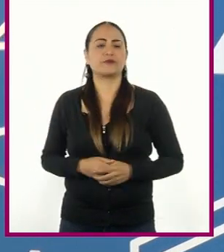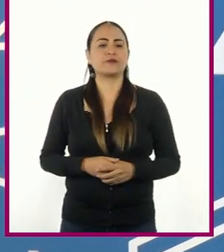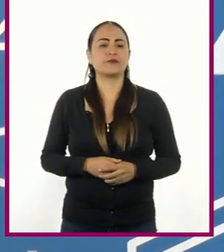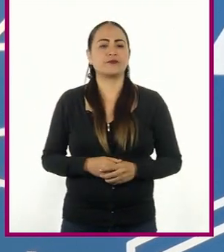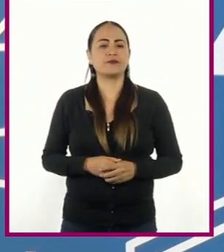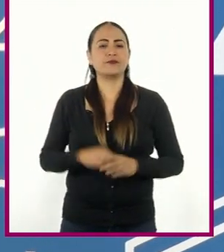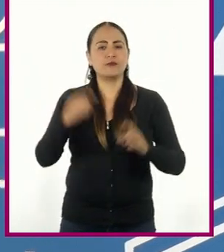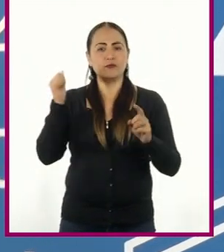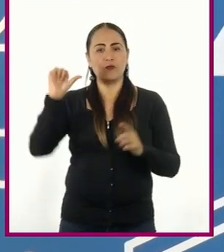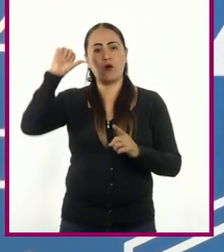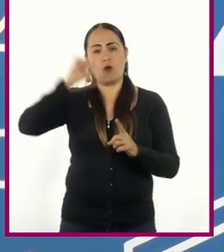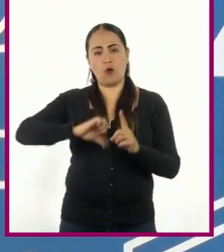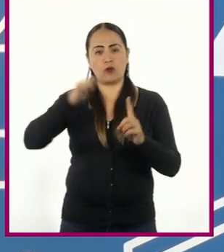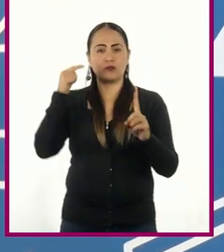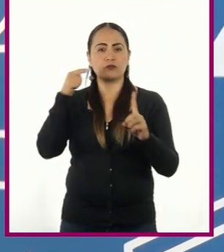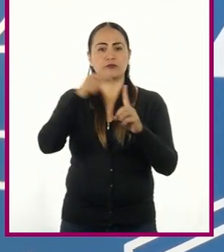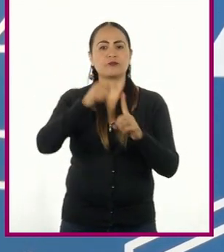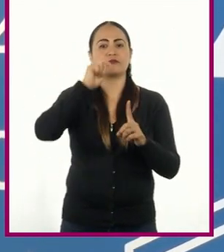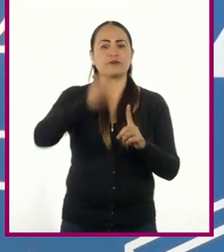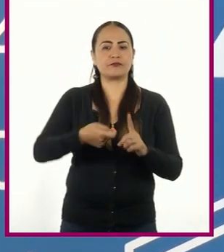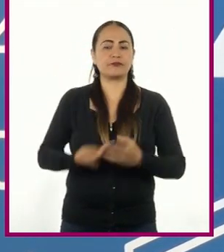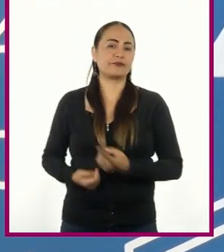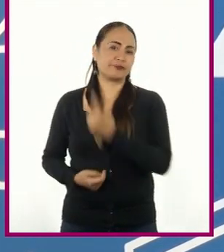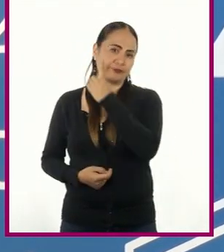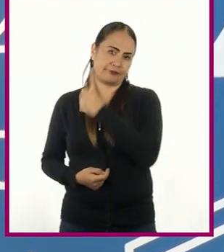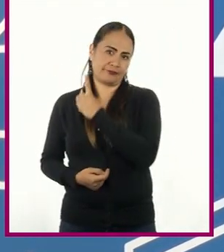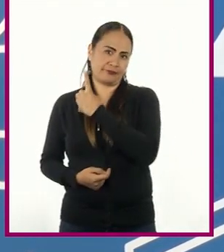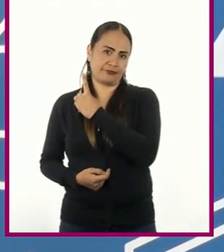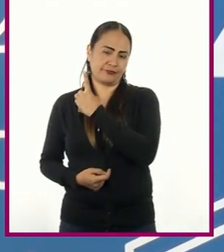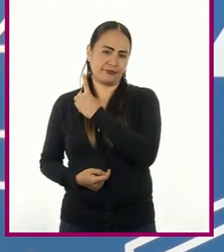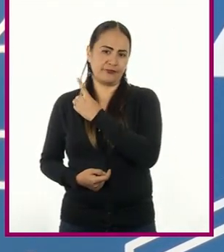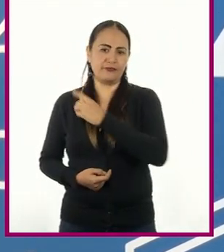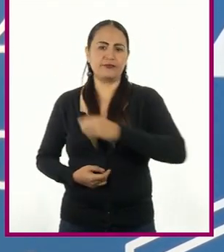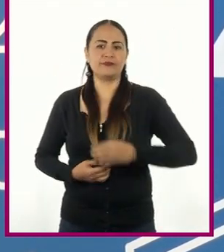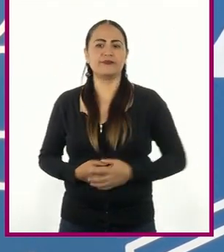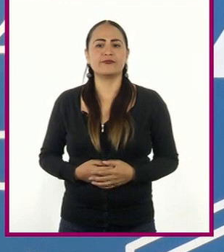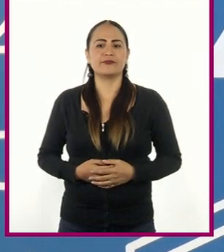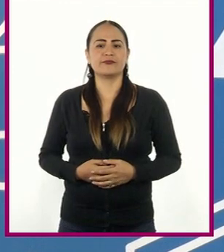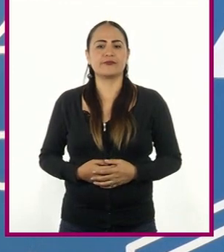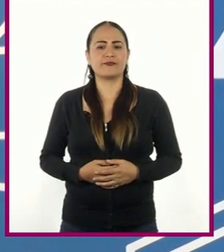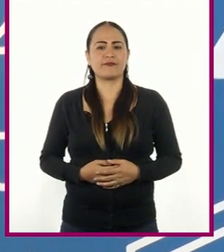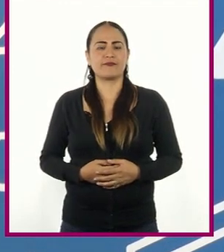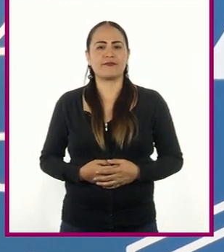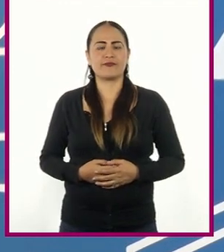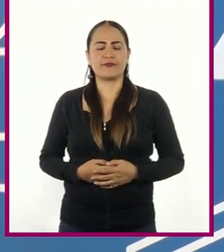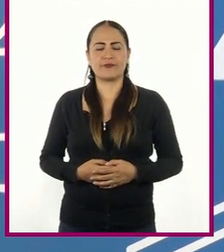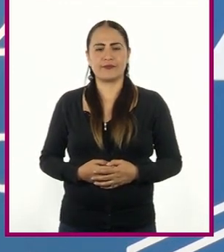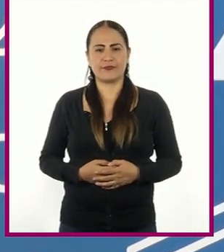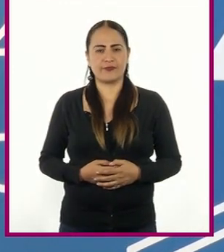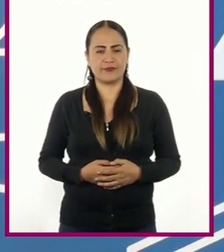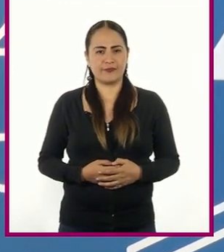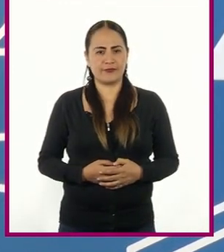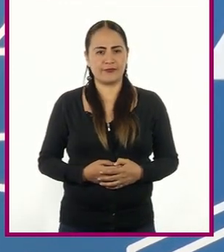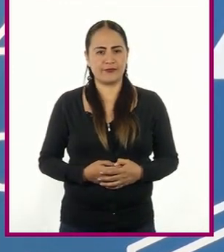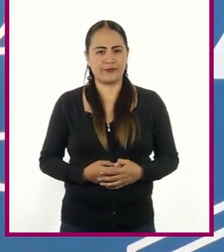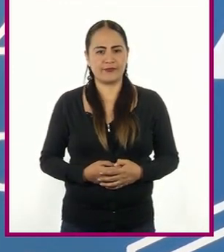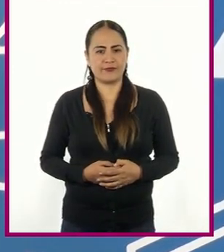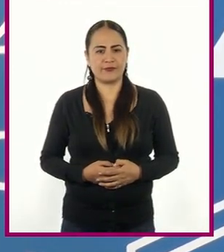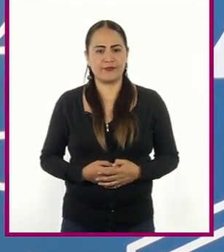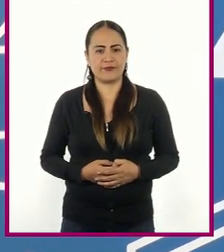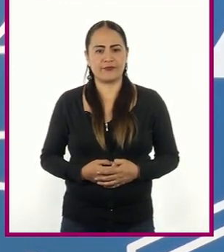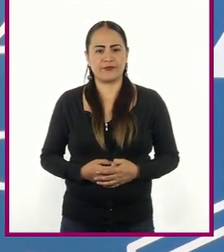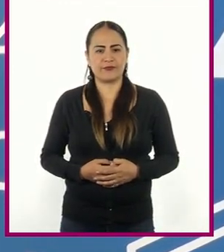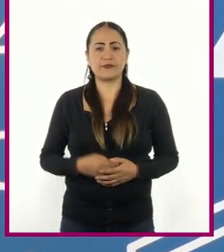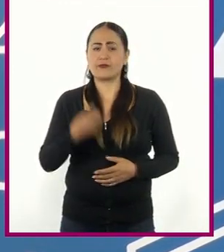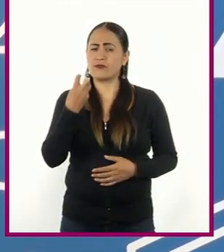El propósito de esta sesión es reflexionar sobre el sentido y utilidad de las fronteras en un mundo globalizado.